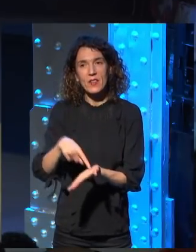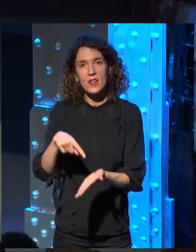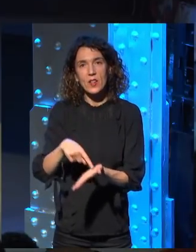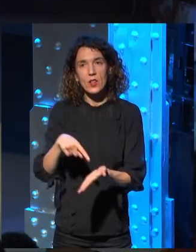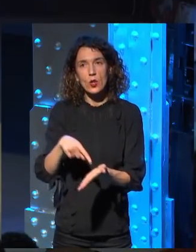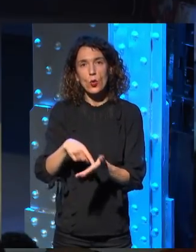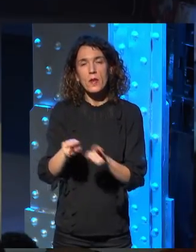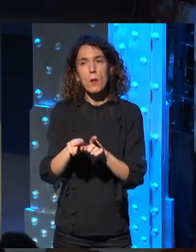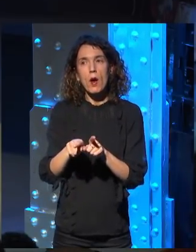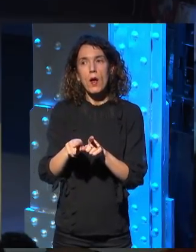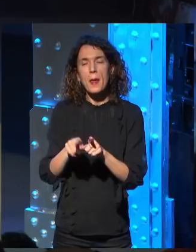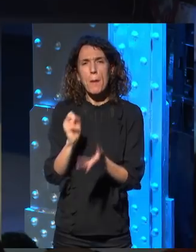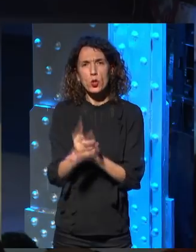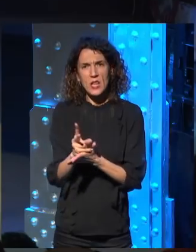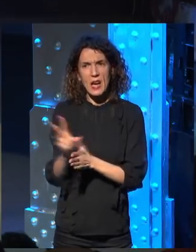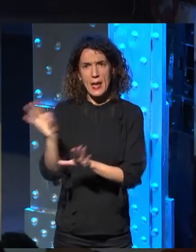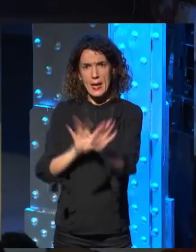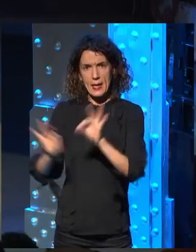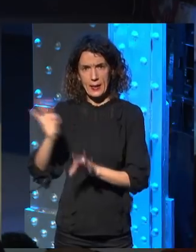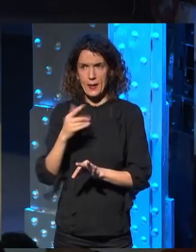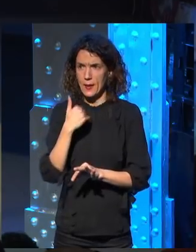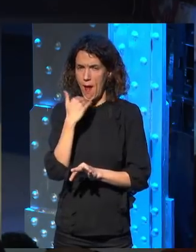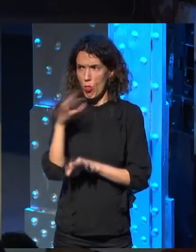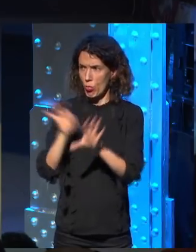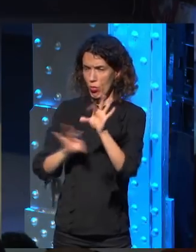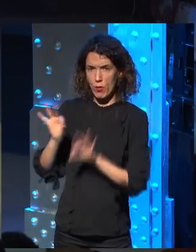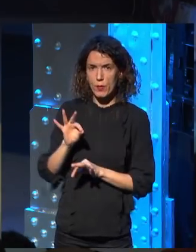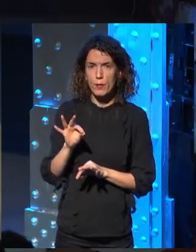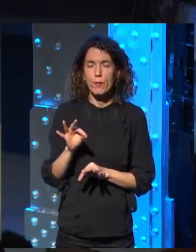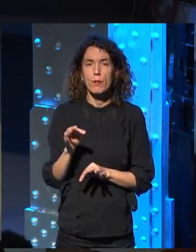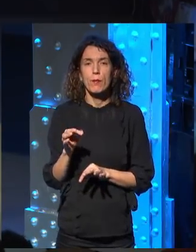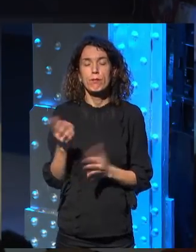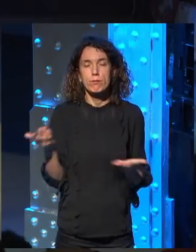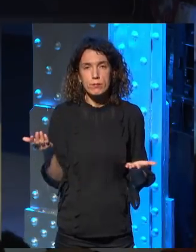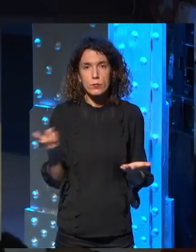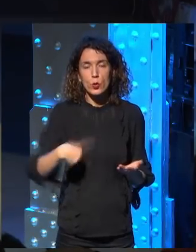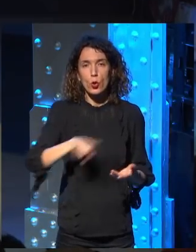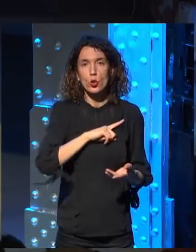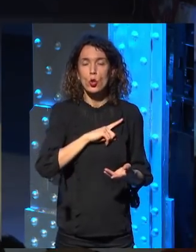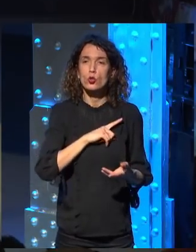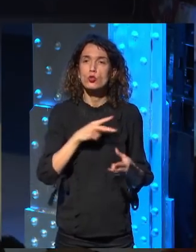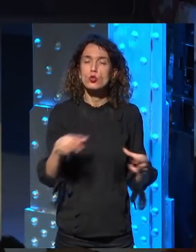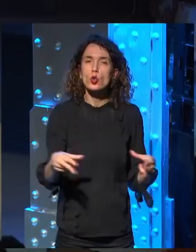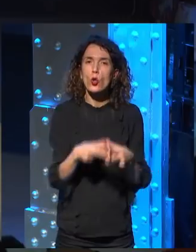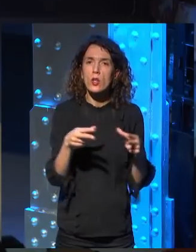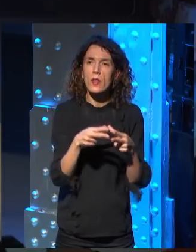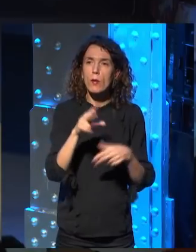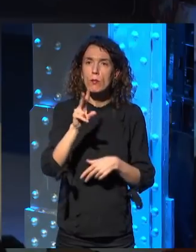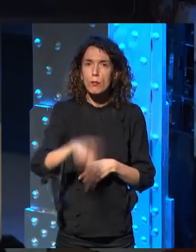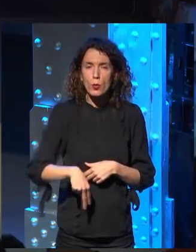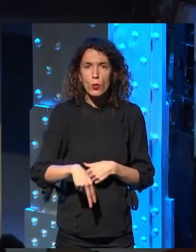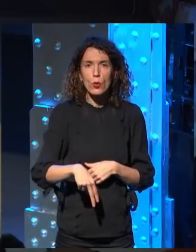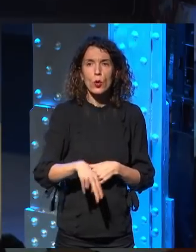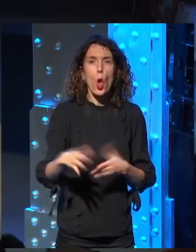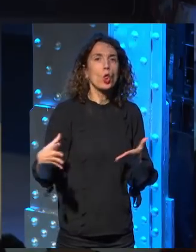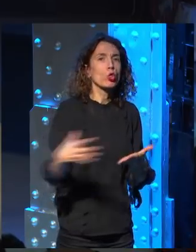del gesto de elegir, de apostar por algo, ¿no? somos una sociedad todista, como